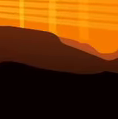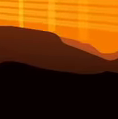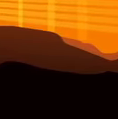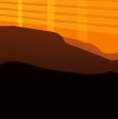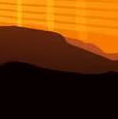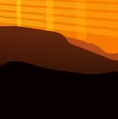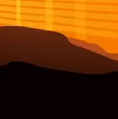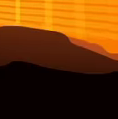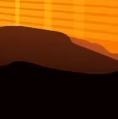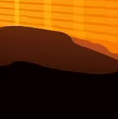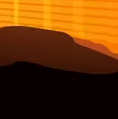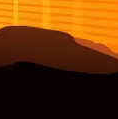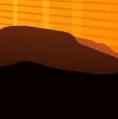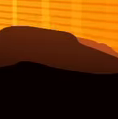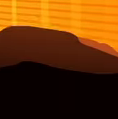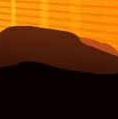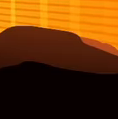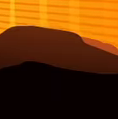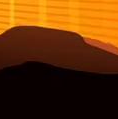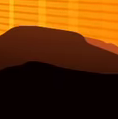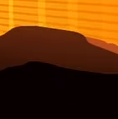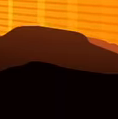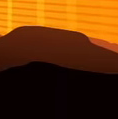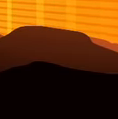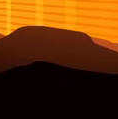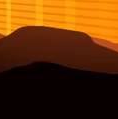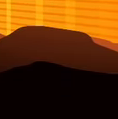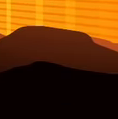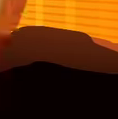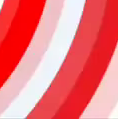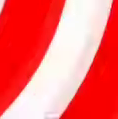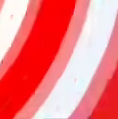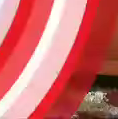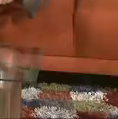muy interesante, además ad hoc con el día, ¿o no? Tu superación.